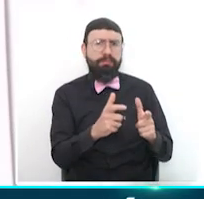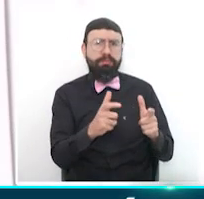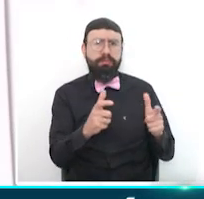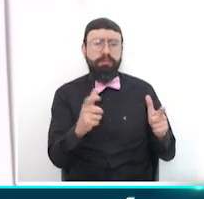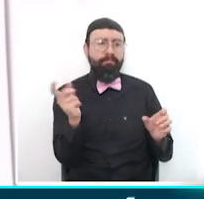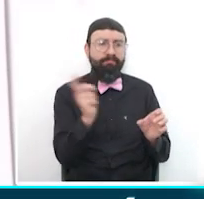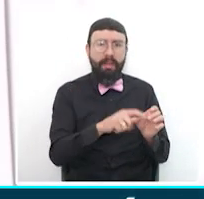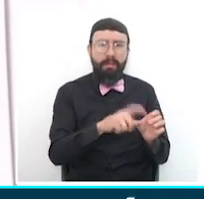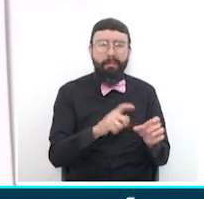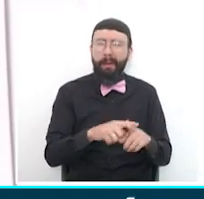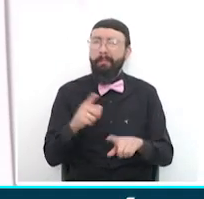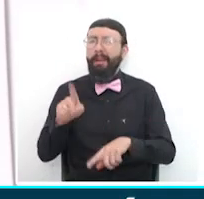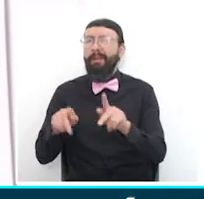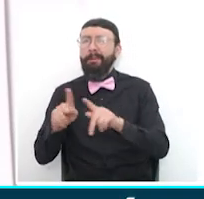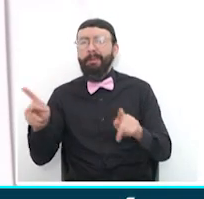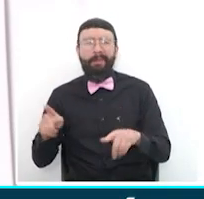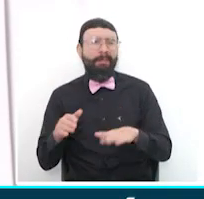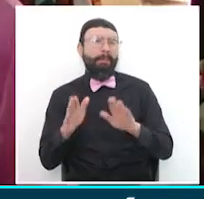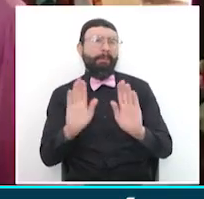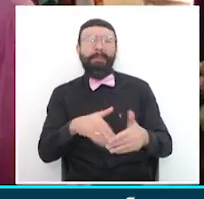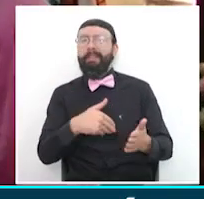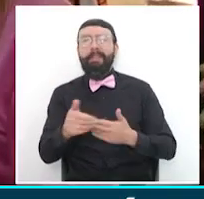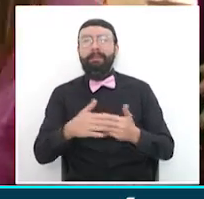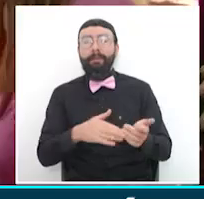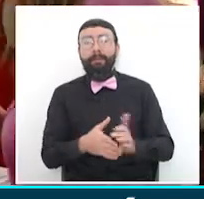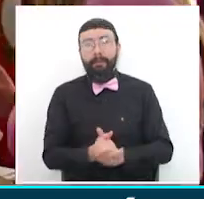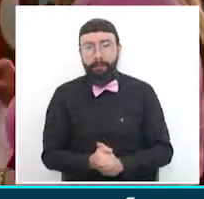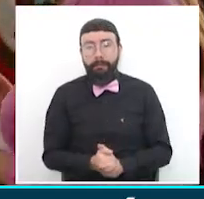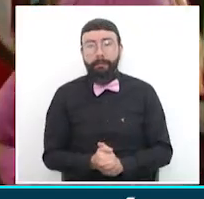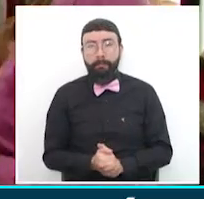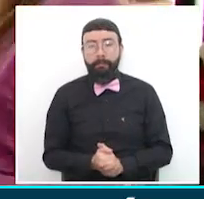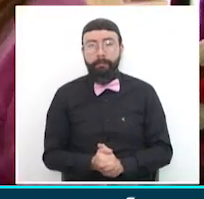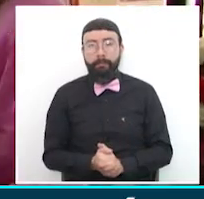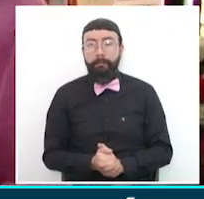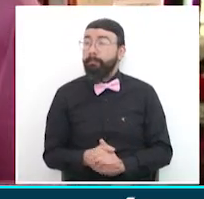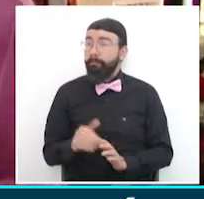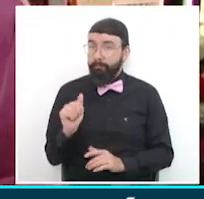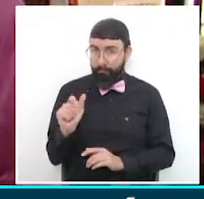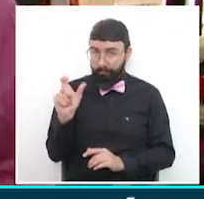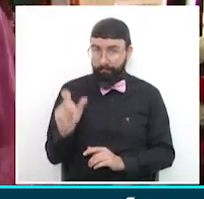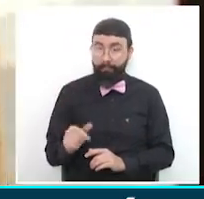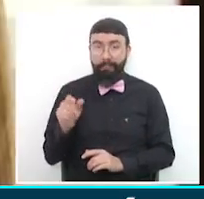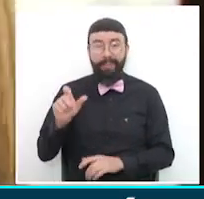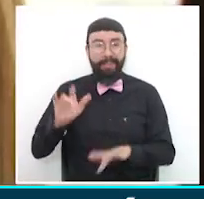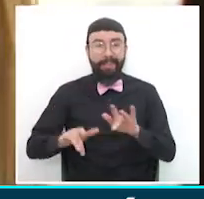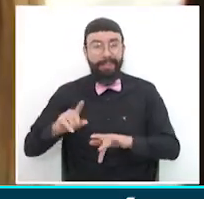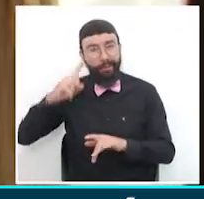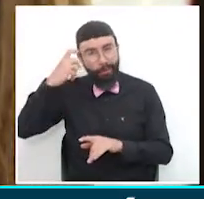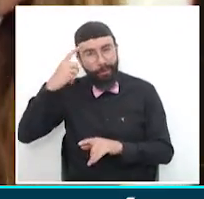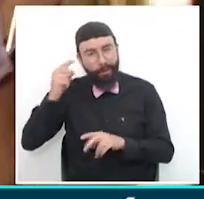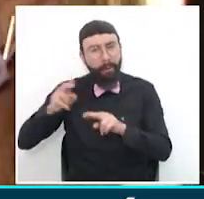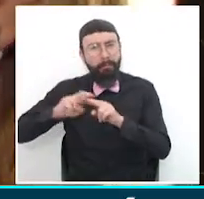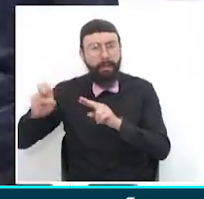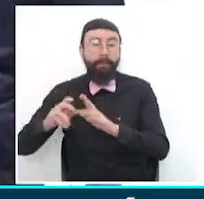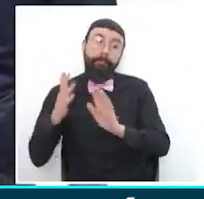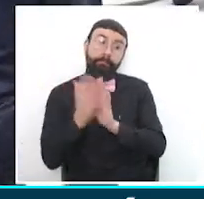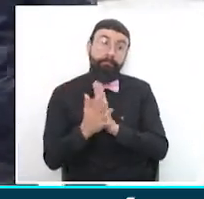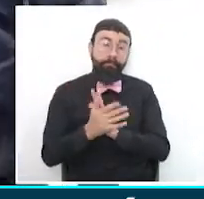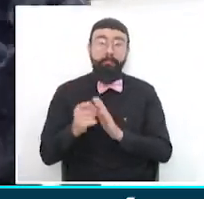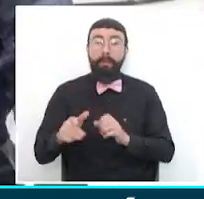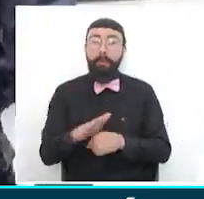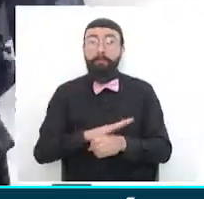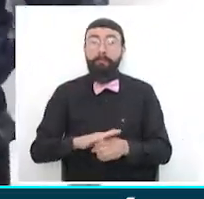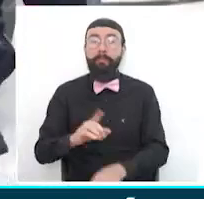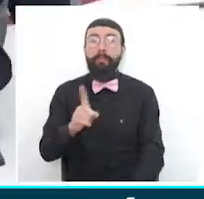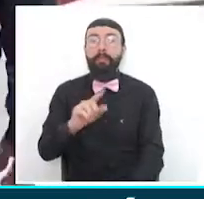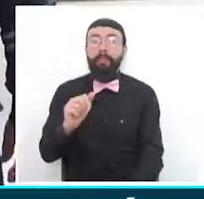no importarle a algunos ciudadanos. Así lo relató Diana Mejía, gran secretaria de Gobierno de Manizales, quien indicó que en el barrio San Joaquín, en la